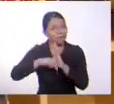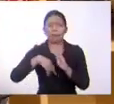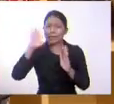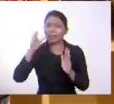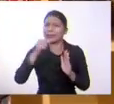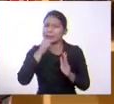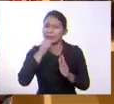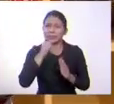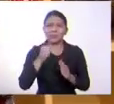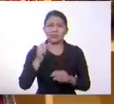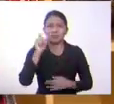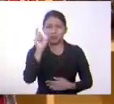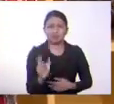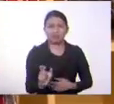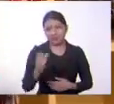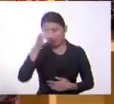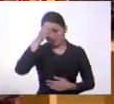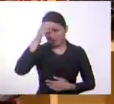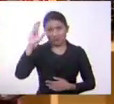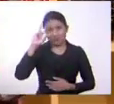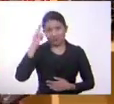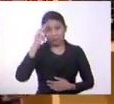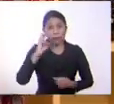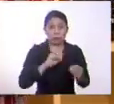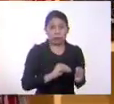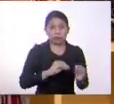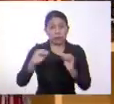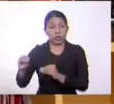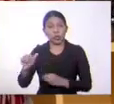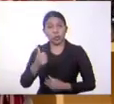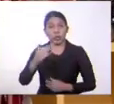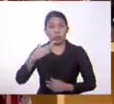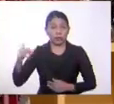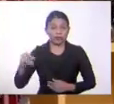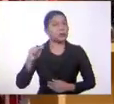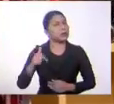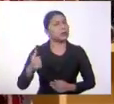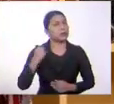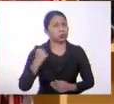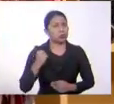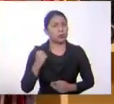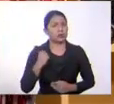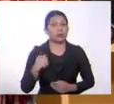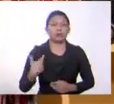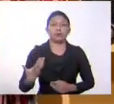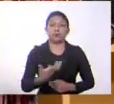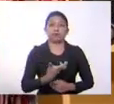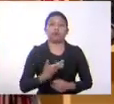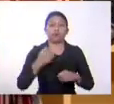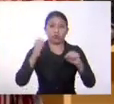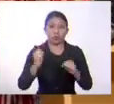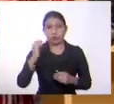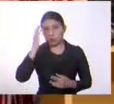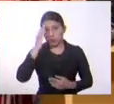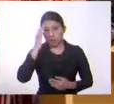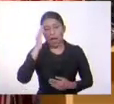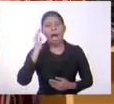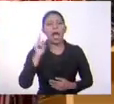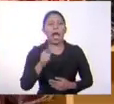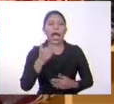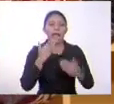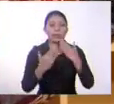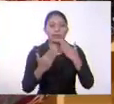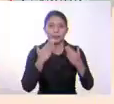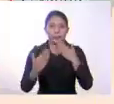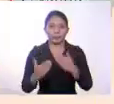algunos términos que están asociados también a la migración y que es muy importante que nosotros podamos saber e interpretarlos.